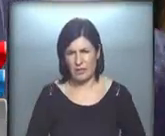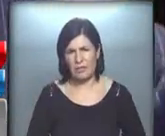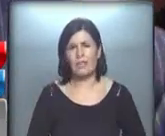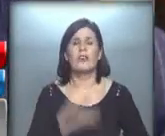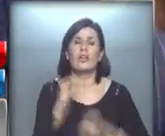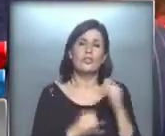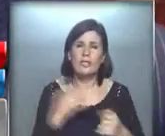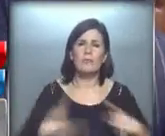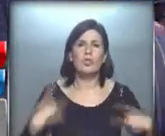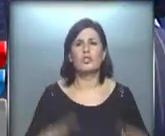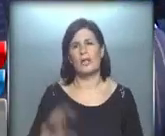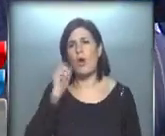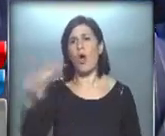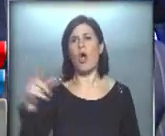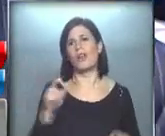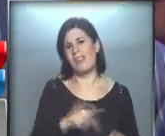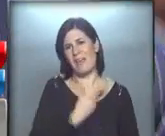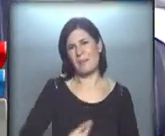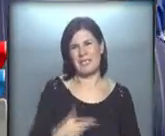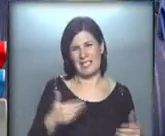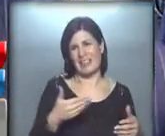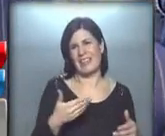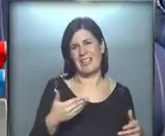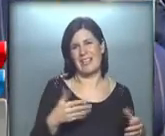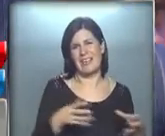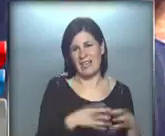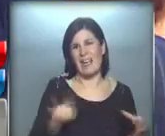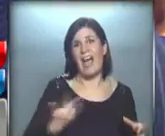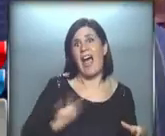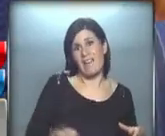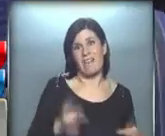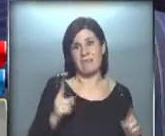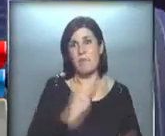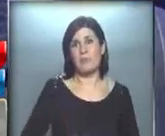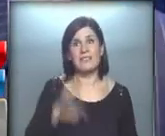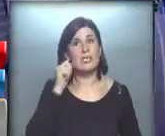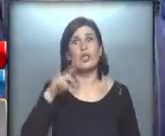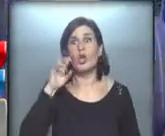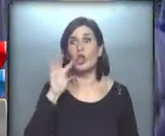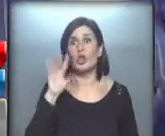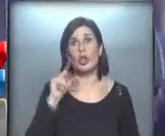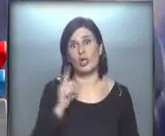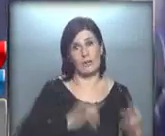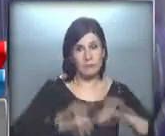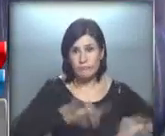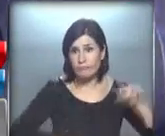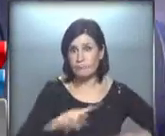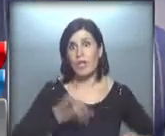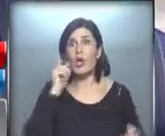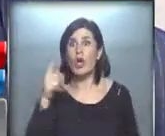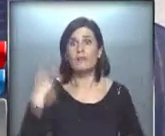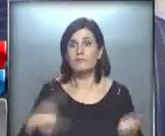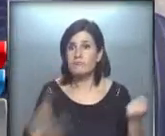podemos repasar de la AFA cuando Grondona estuvo frente a esta